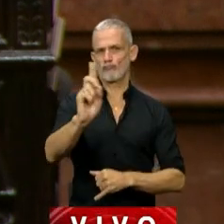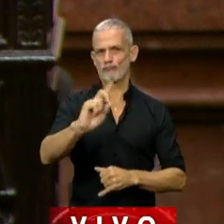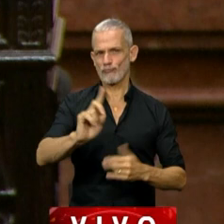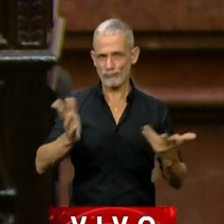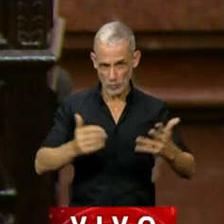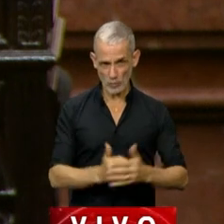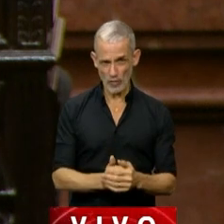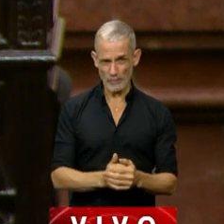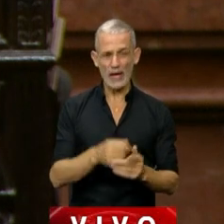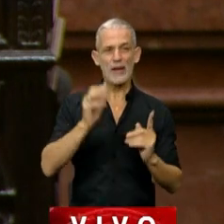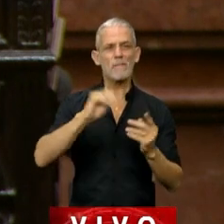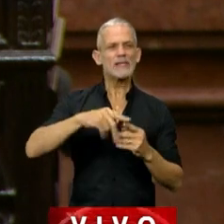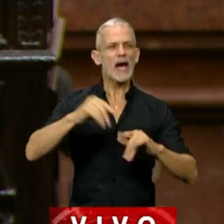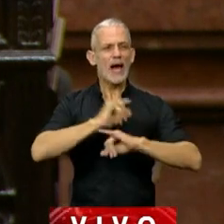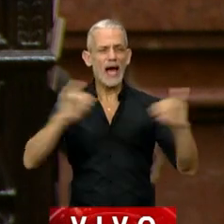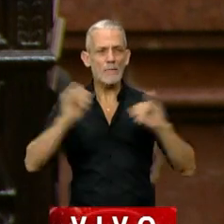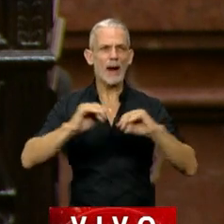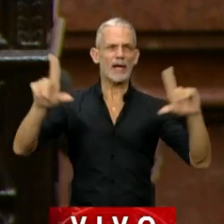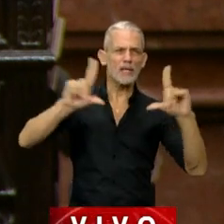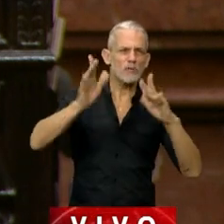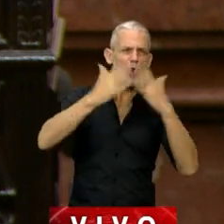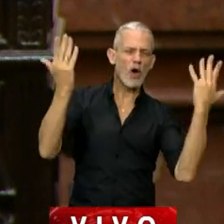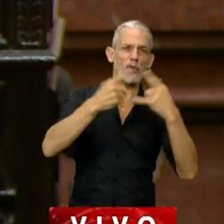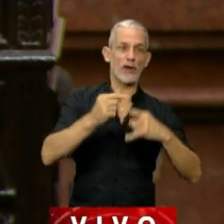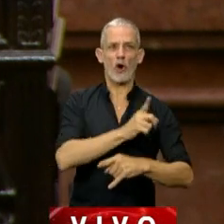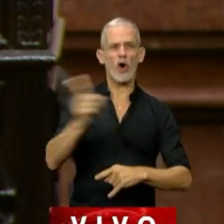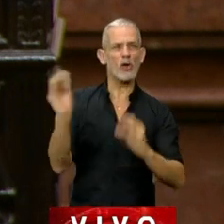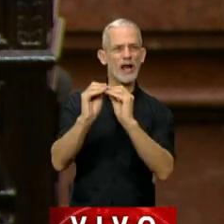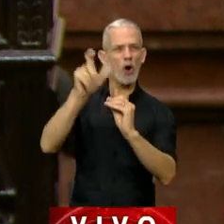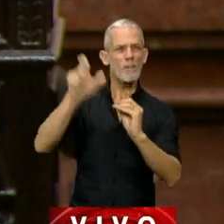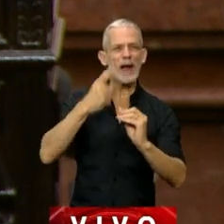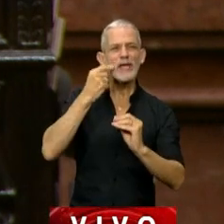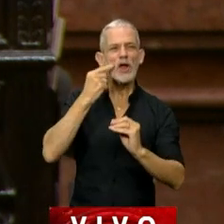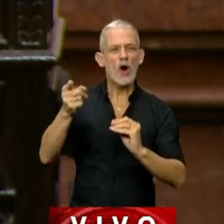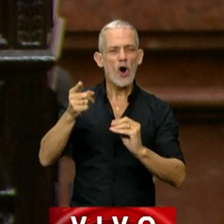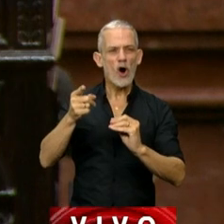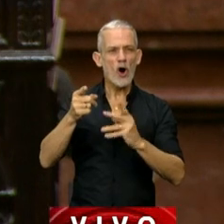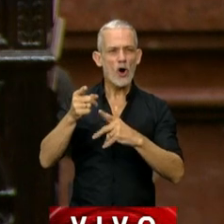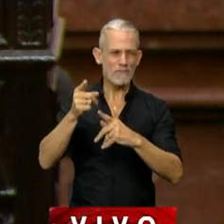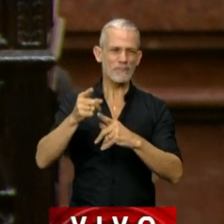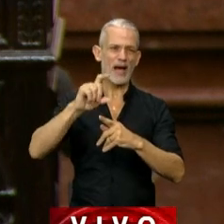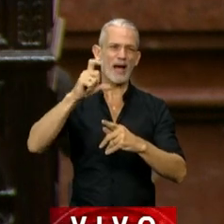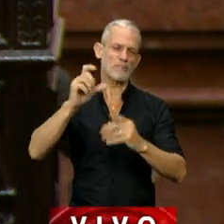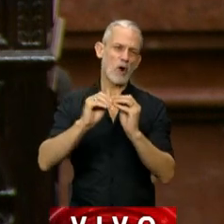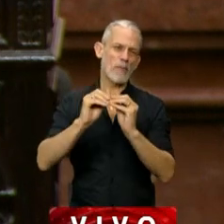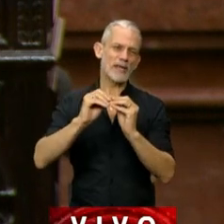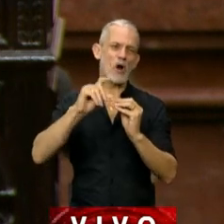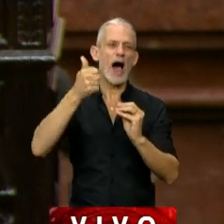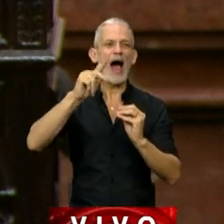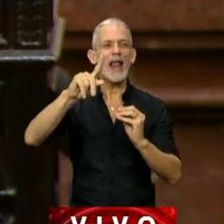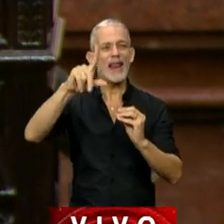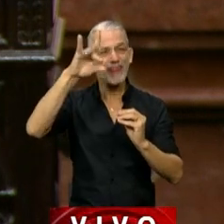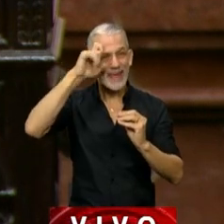además lanzado una campaña mediática tremenda contra mi compañero y colega, camarada Juan Carlos